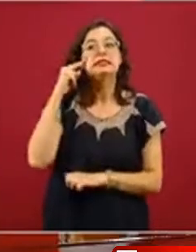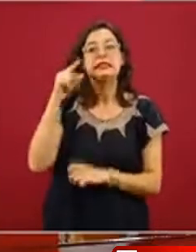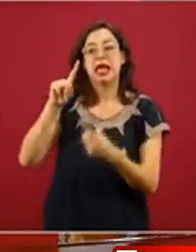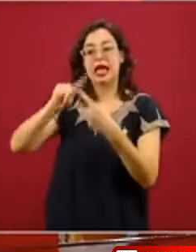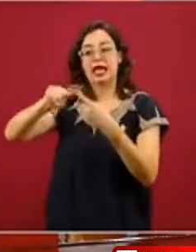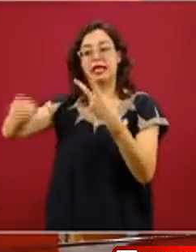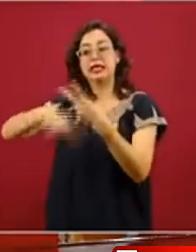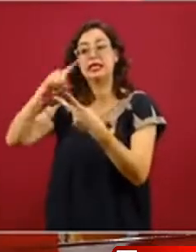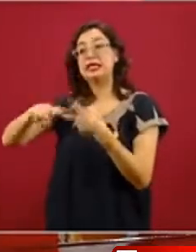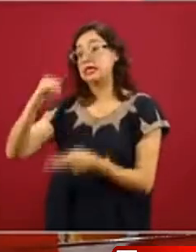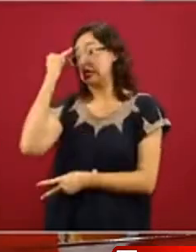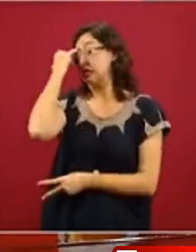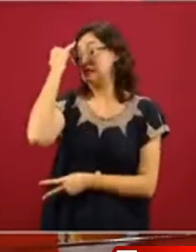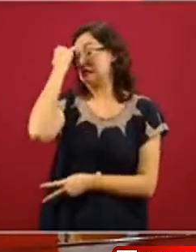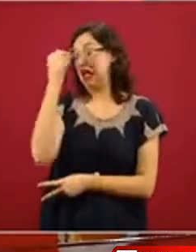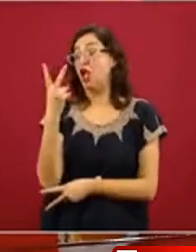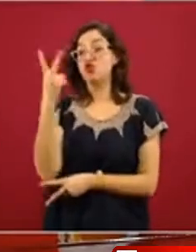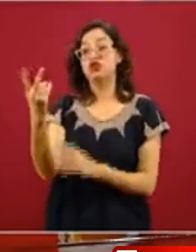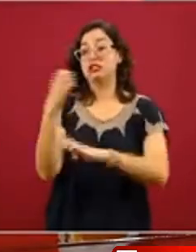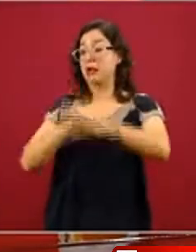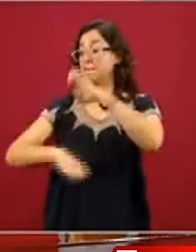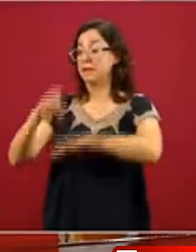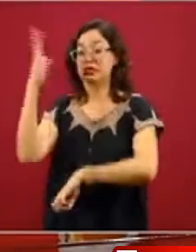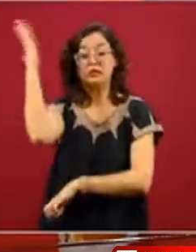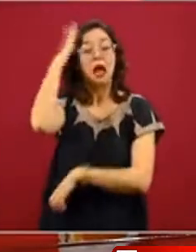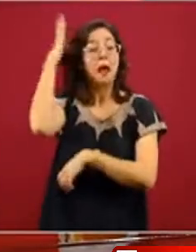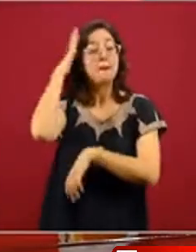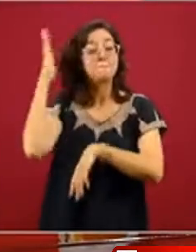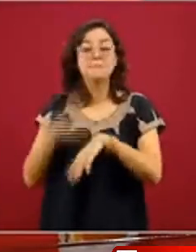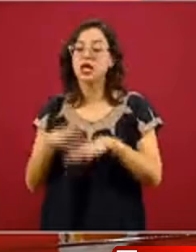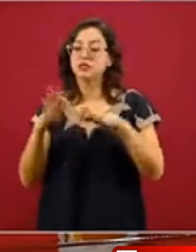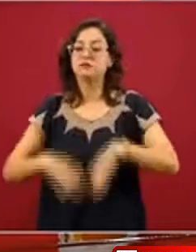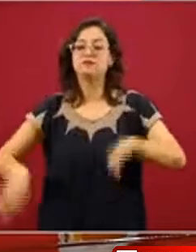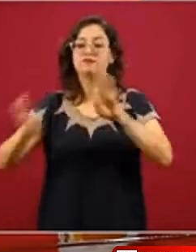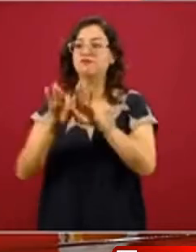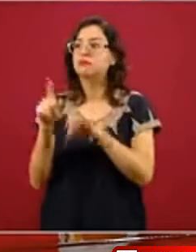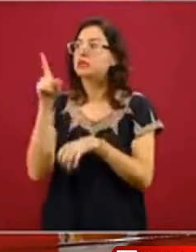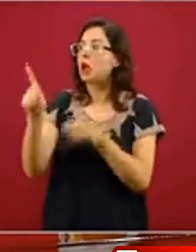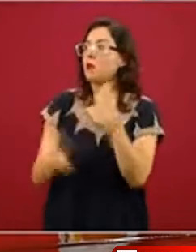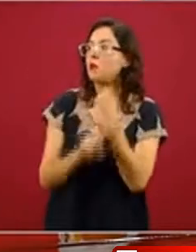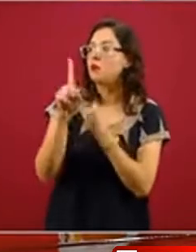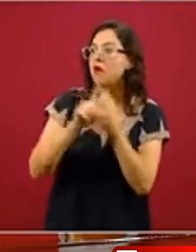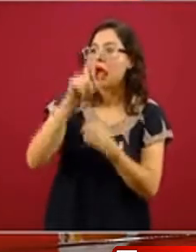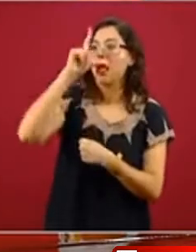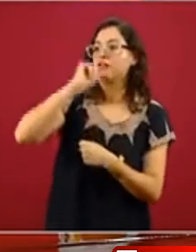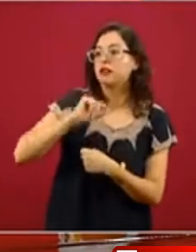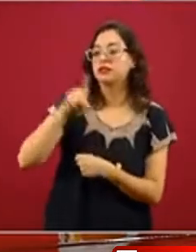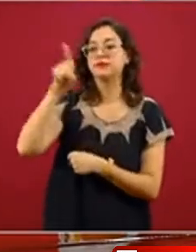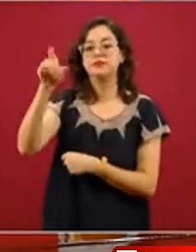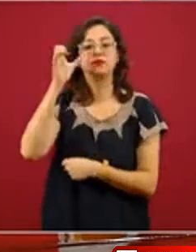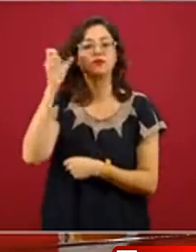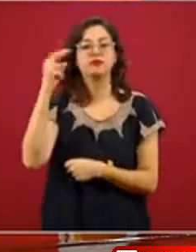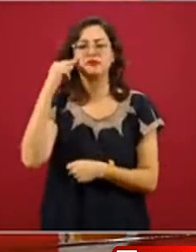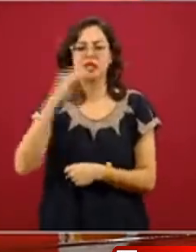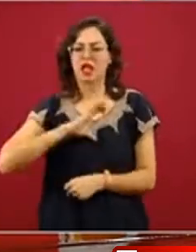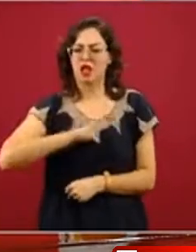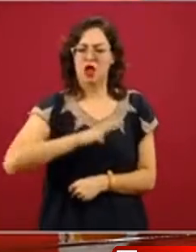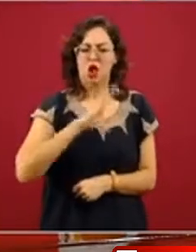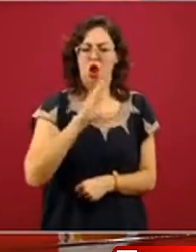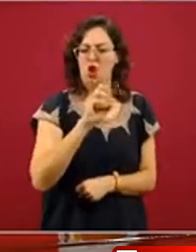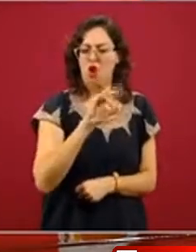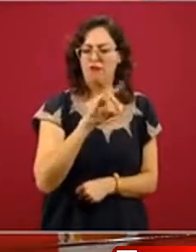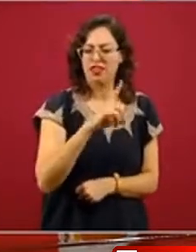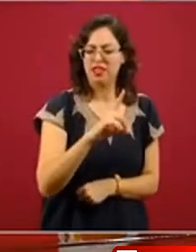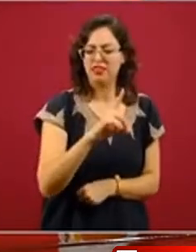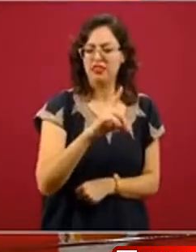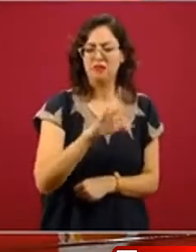las 2 proveedoras fundamentales, tuvieron problemas de producción, la de China independientemente del COVID, pero luego